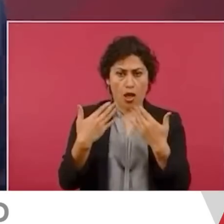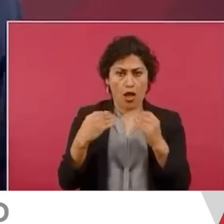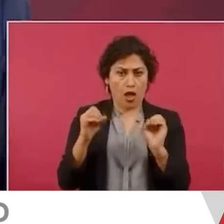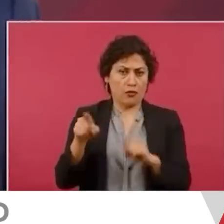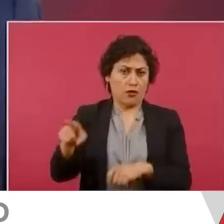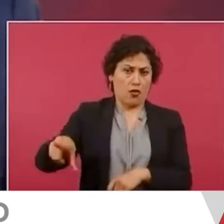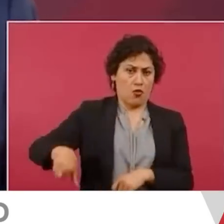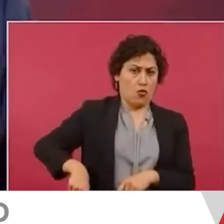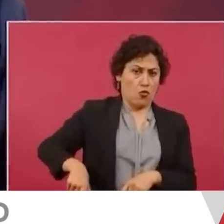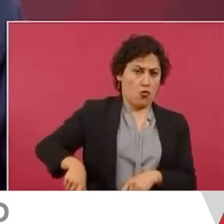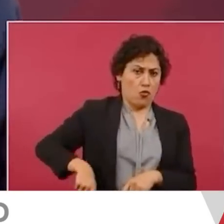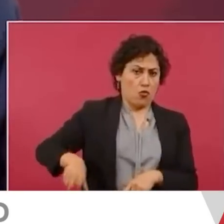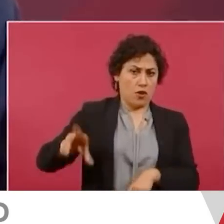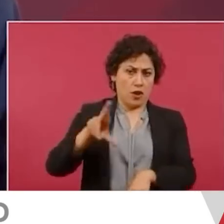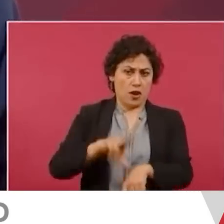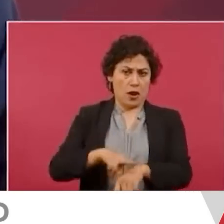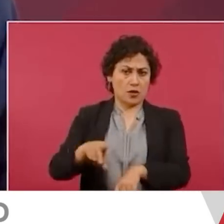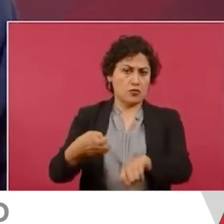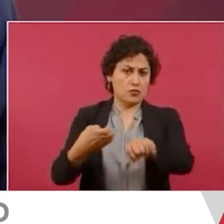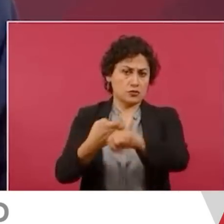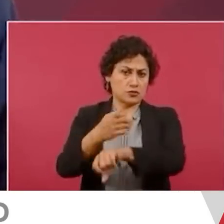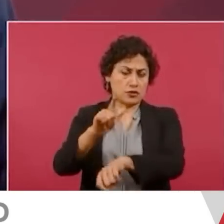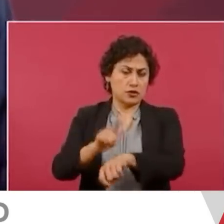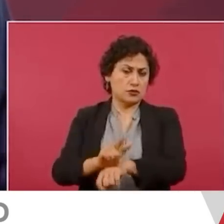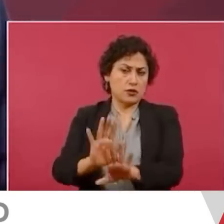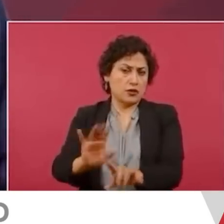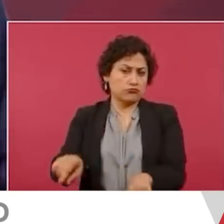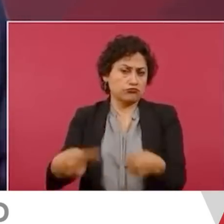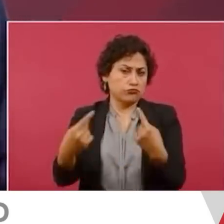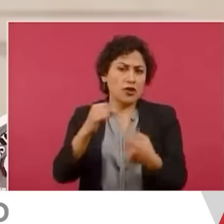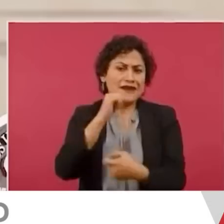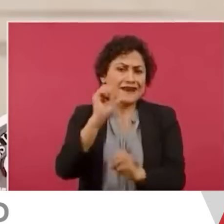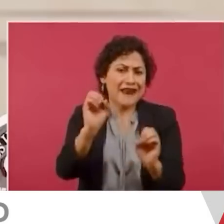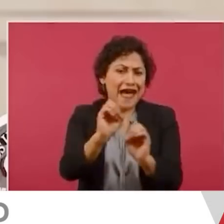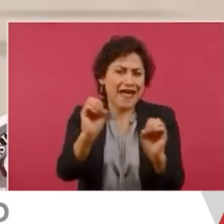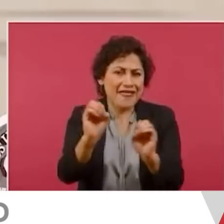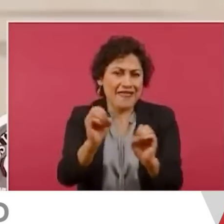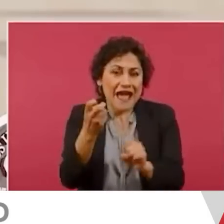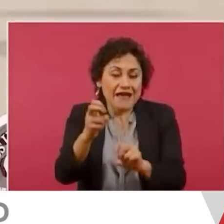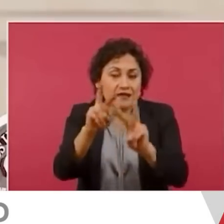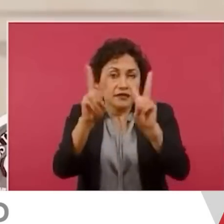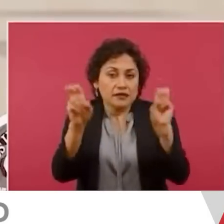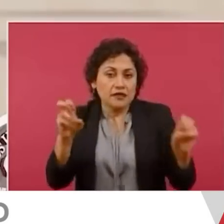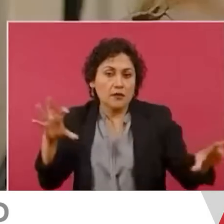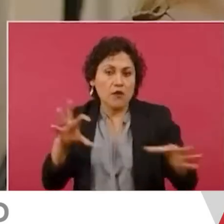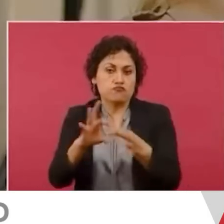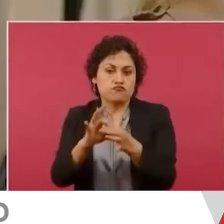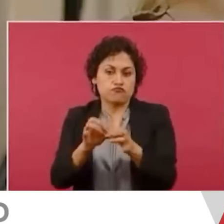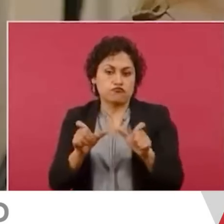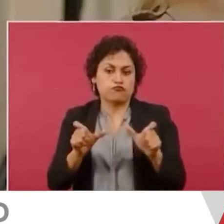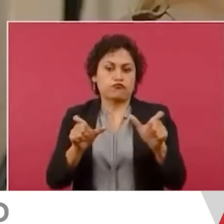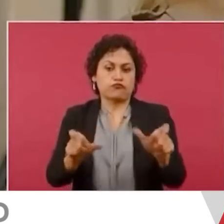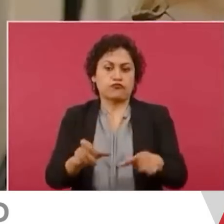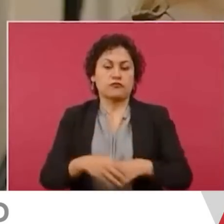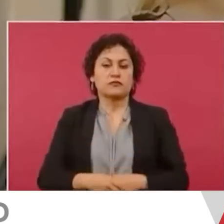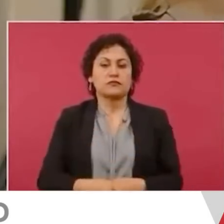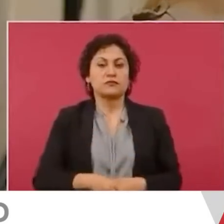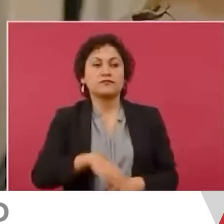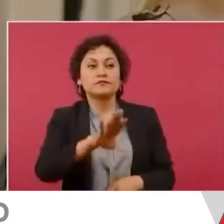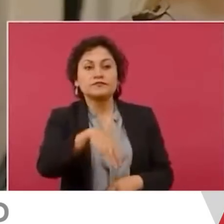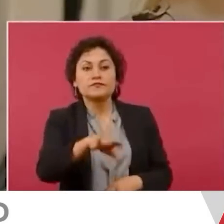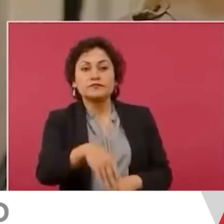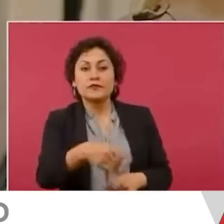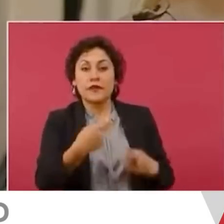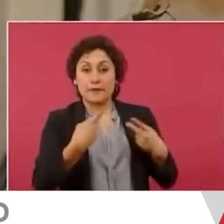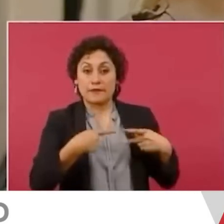el gobierno del estado, porque es la seguridad del pueblo. Y a las familias de las víctimas, ¿qué les